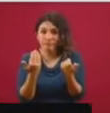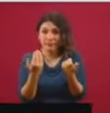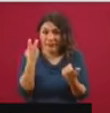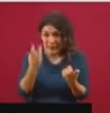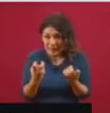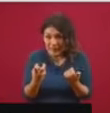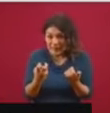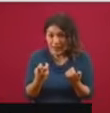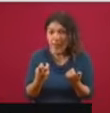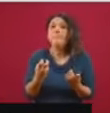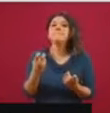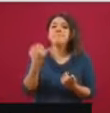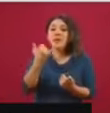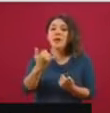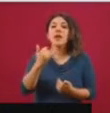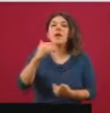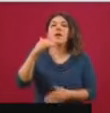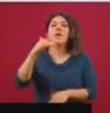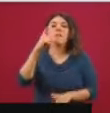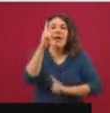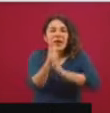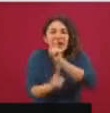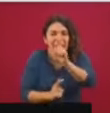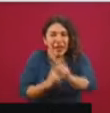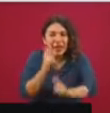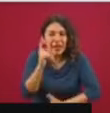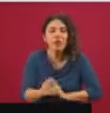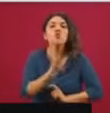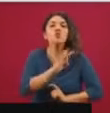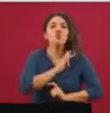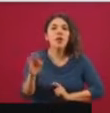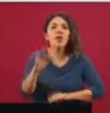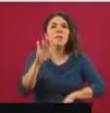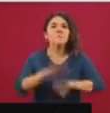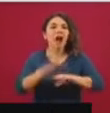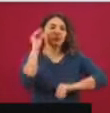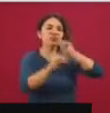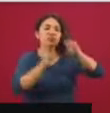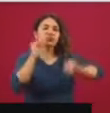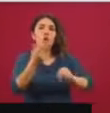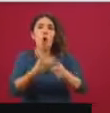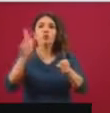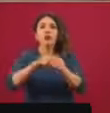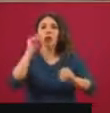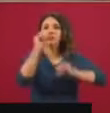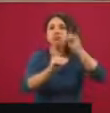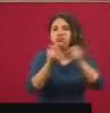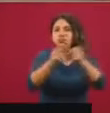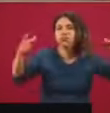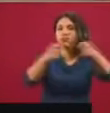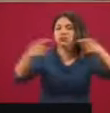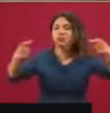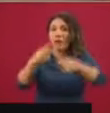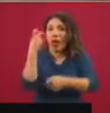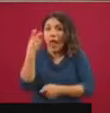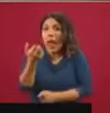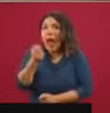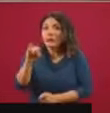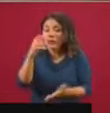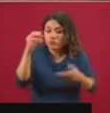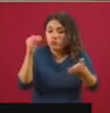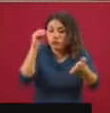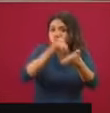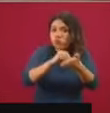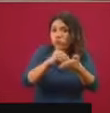esta reducción de la velocidad se logró la expansión hospitalaria estos son objetivos fundamentales descritos en los planes